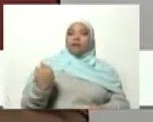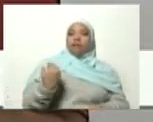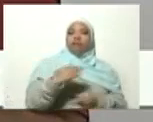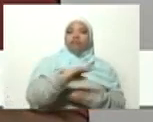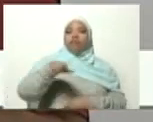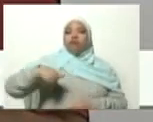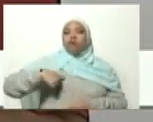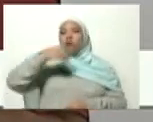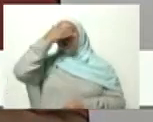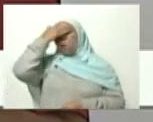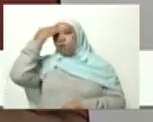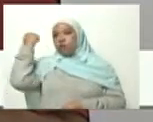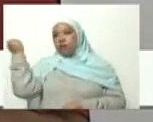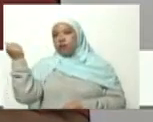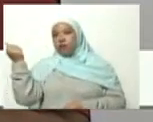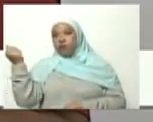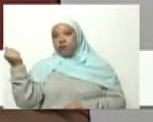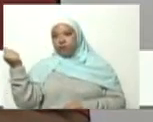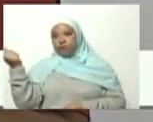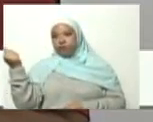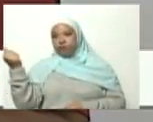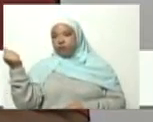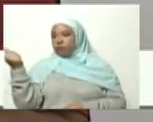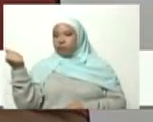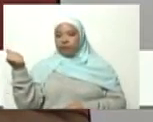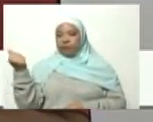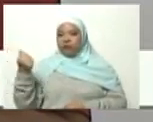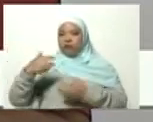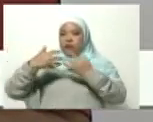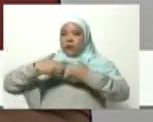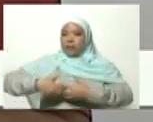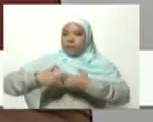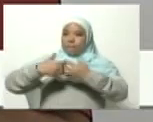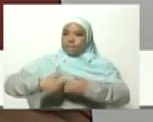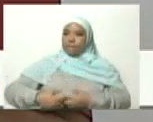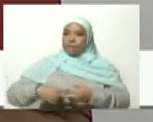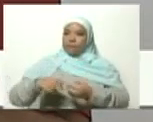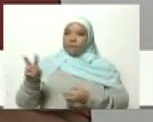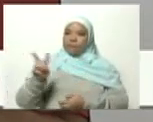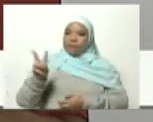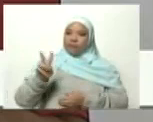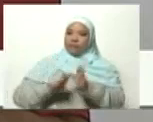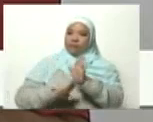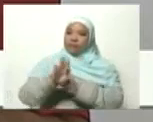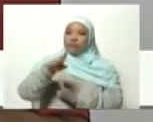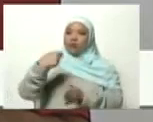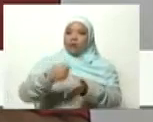nos olvidemos de eso. ¿No ve cómo estas grandes empresas dicen, vamos para Venezuela, pero nos tienen que